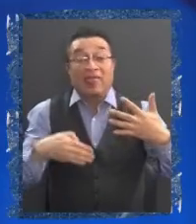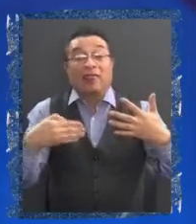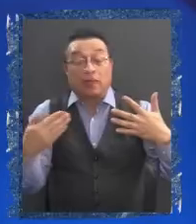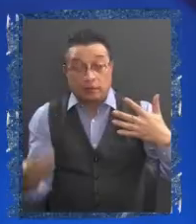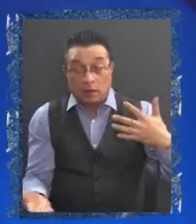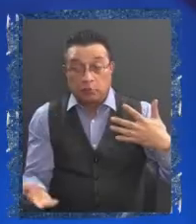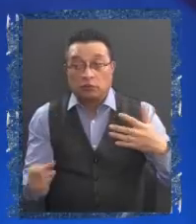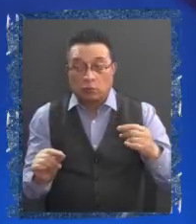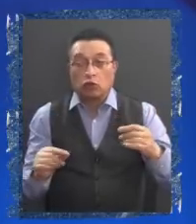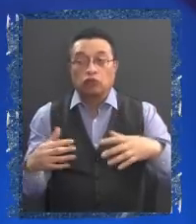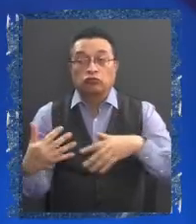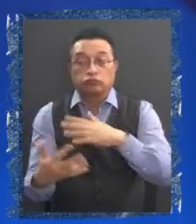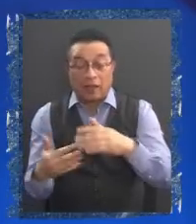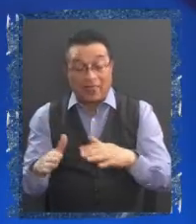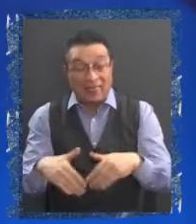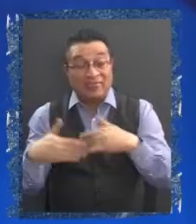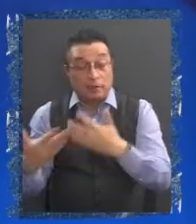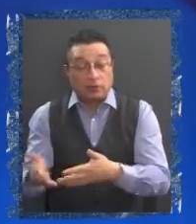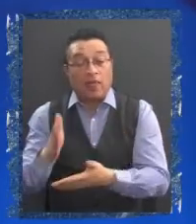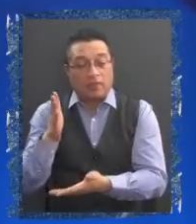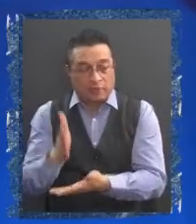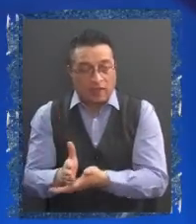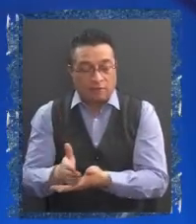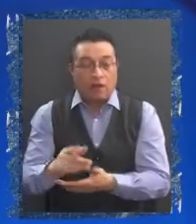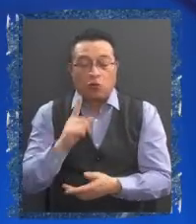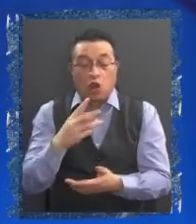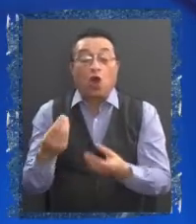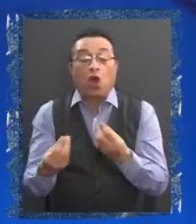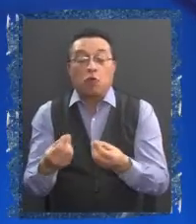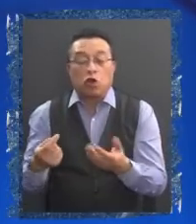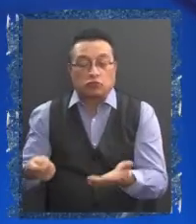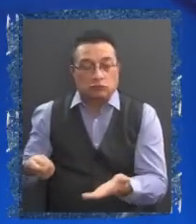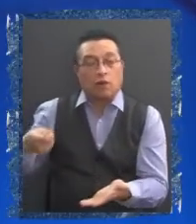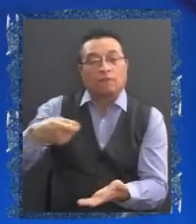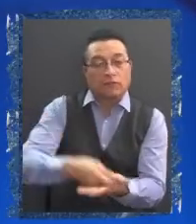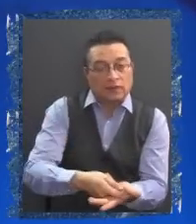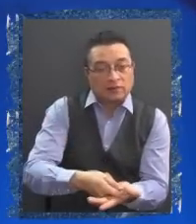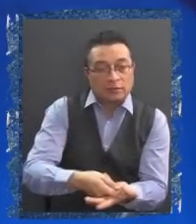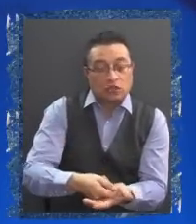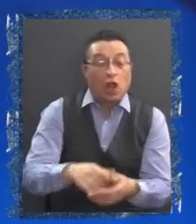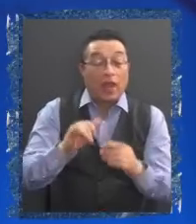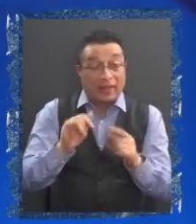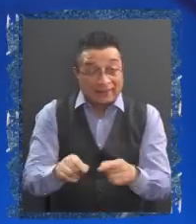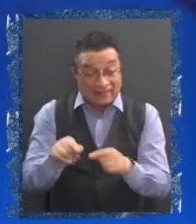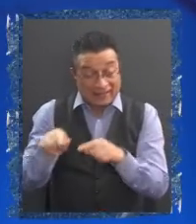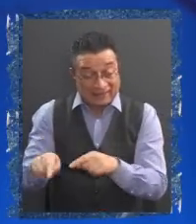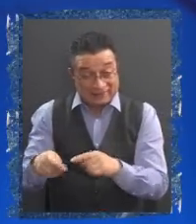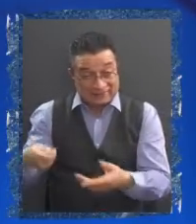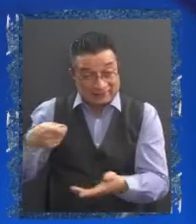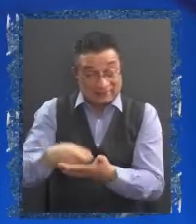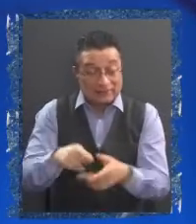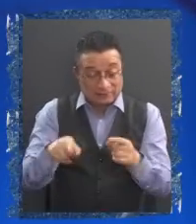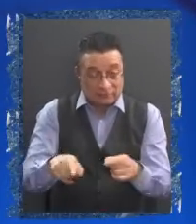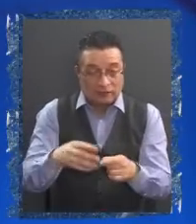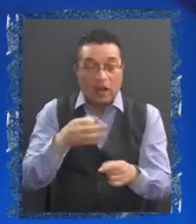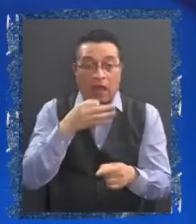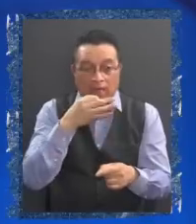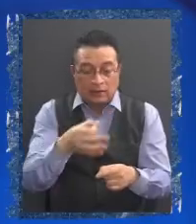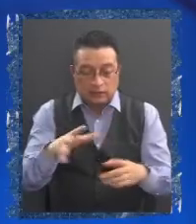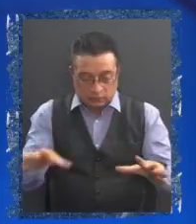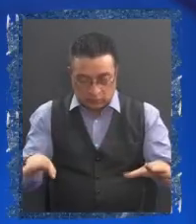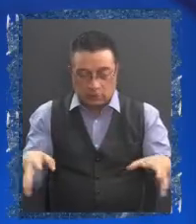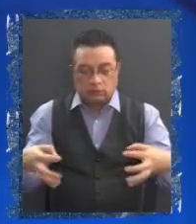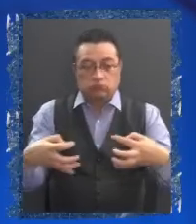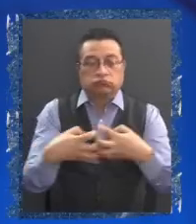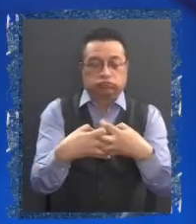desordenó un poquitito, pero después tendría que venir la parte de financiamiento, y en ese ámbito es donde se dice que se mancomunan.